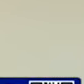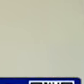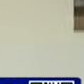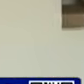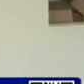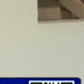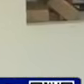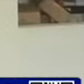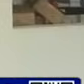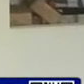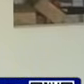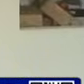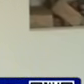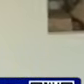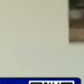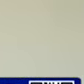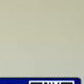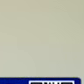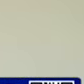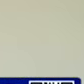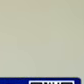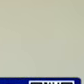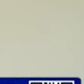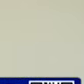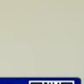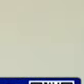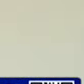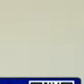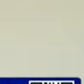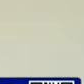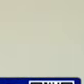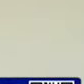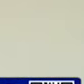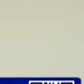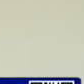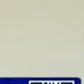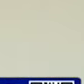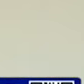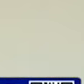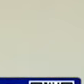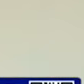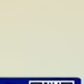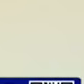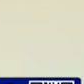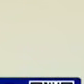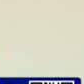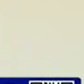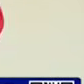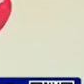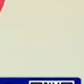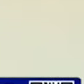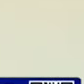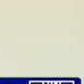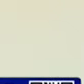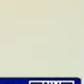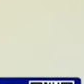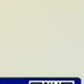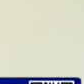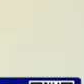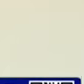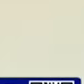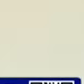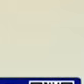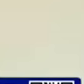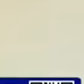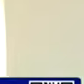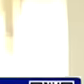encuentra? ¿Cómo a qué hora lo puedo encontrar? En este momento recién acaba de salir, hace unos 2 minutos. Acaba de salir, ¿no? Sí, acá. Ok,